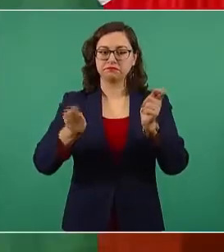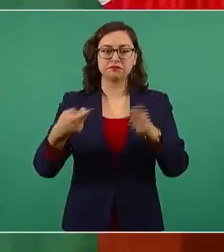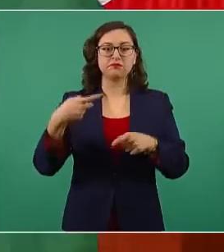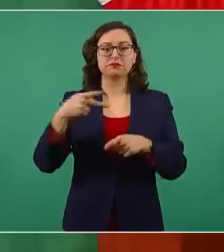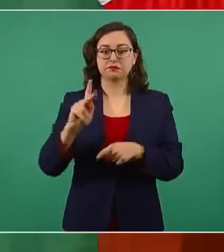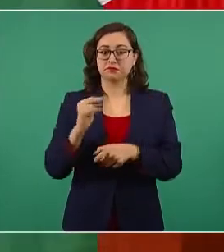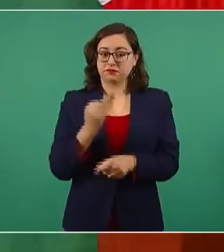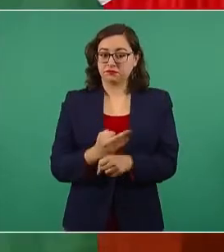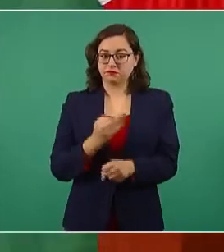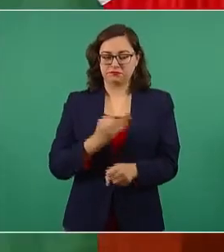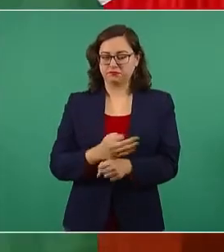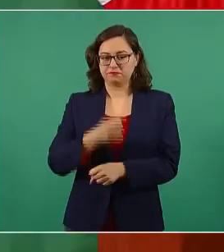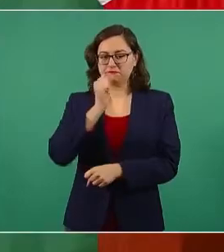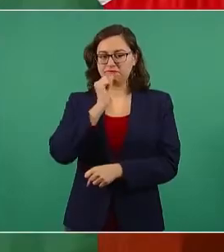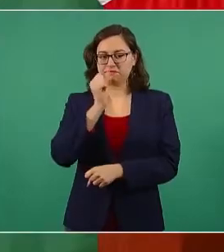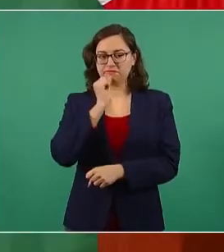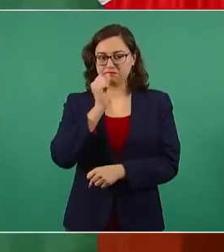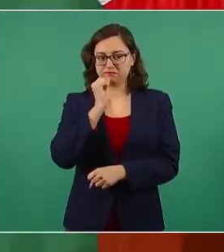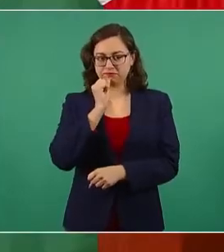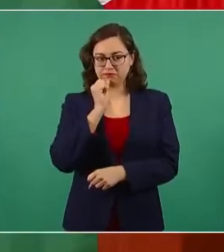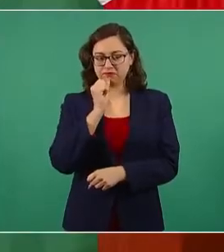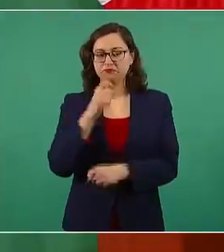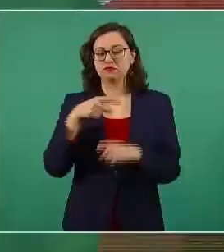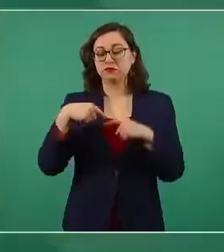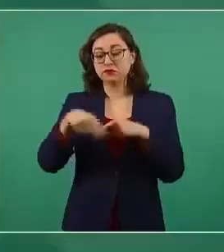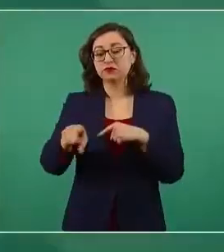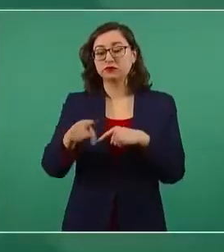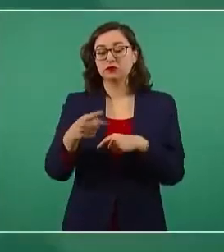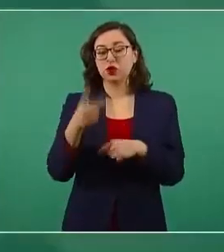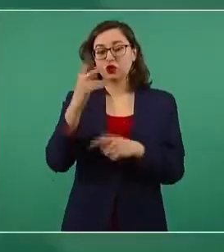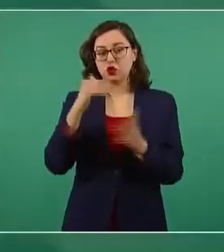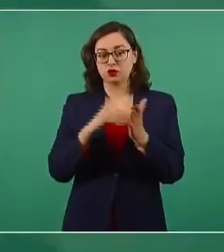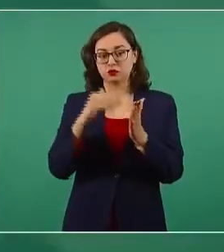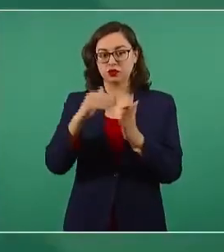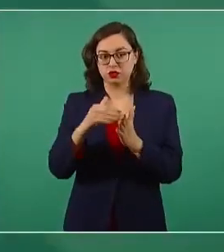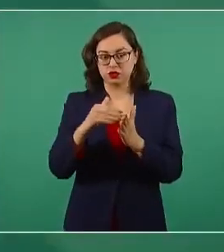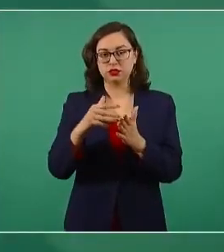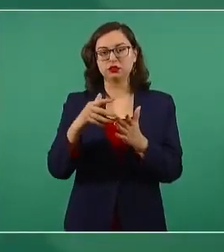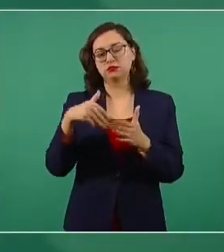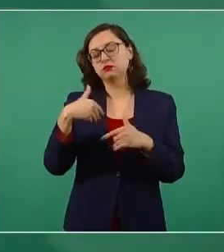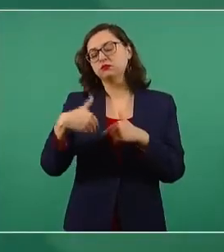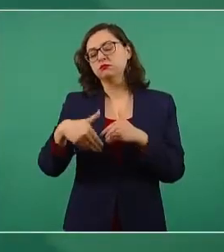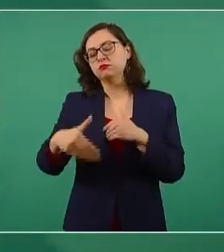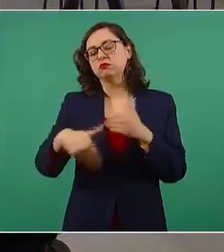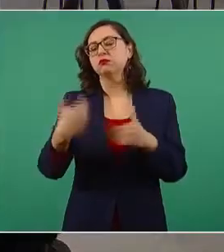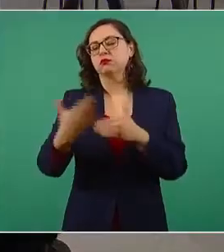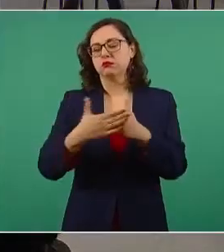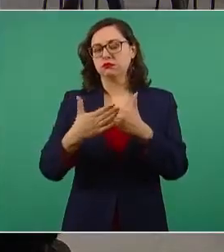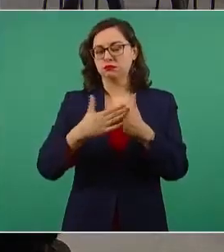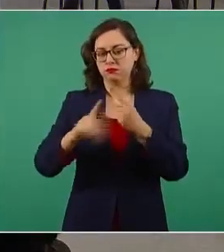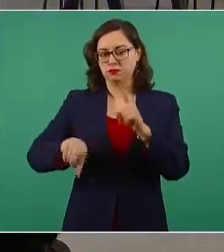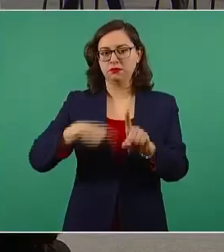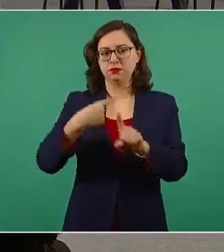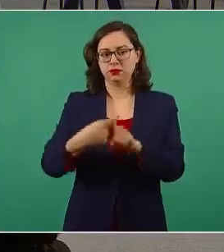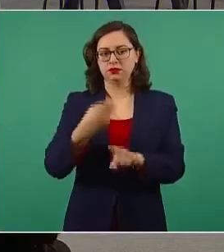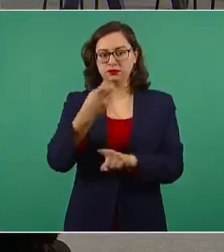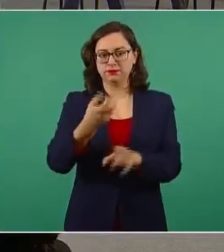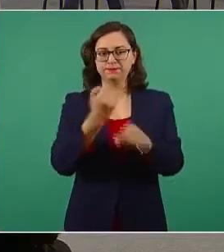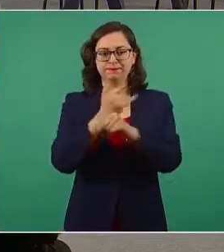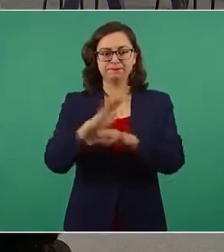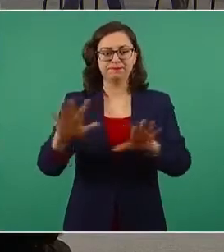2,5 millones prácticamente de dosis de vacuna, pero tendremos un tanto más a lo largo de la semana. Esto es todo, presidente.